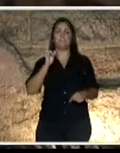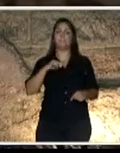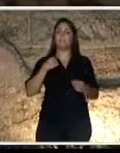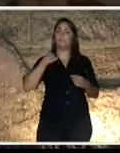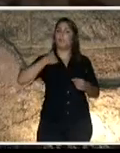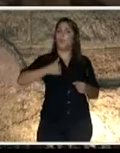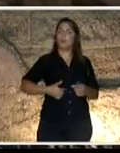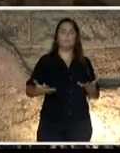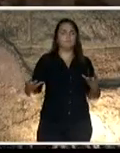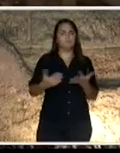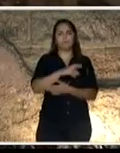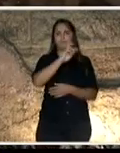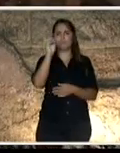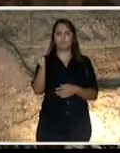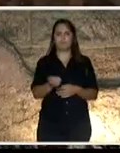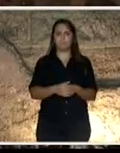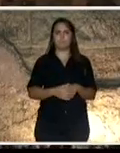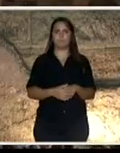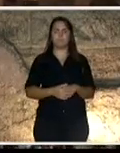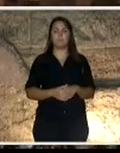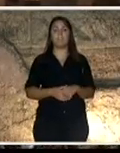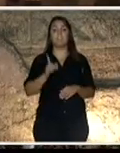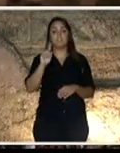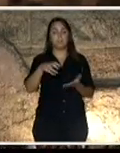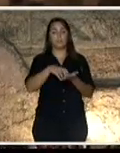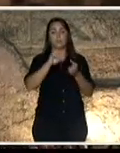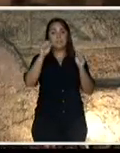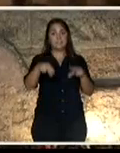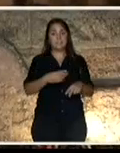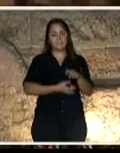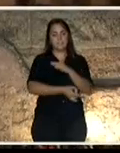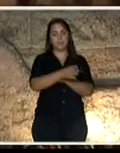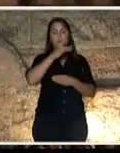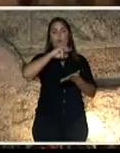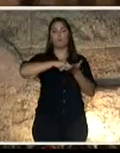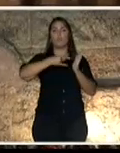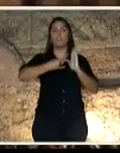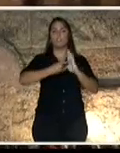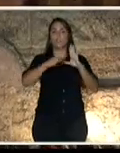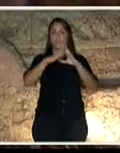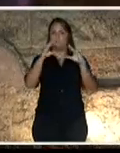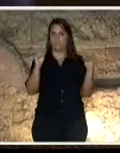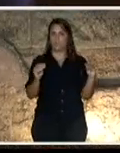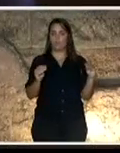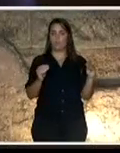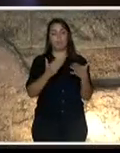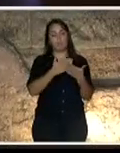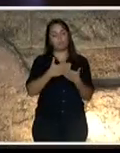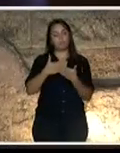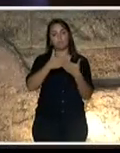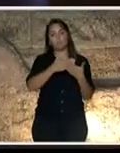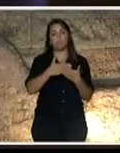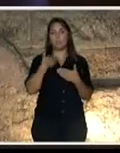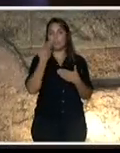y tantas otras. Y se ha apostado sin duda por el desarrollo de los proyectos universitarios, las escuelas laborales,